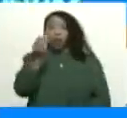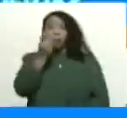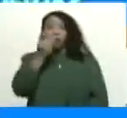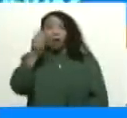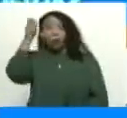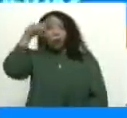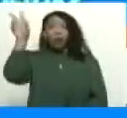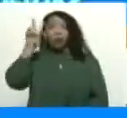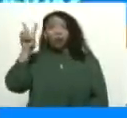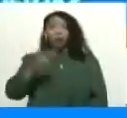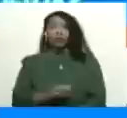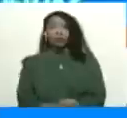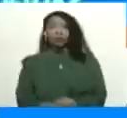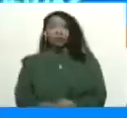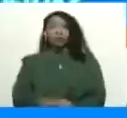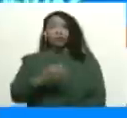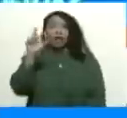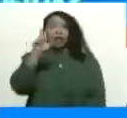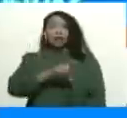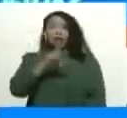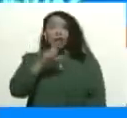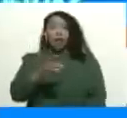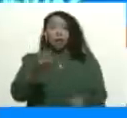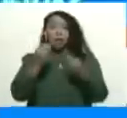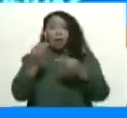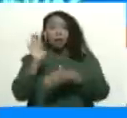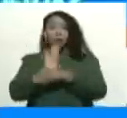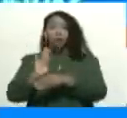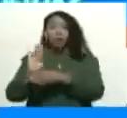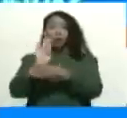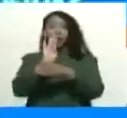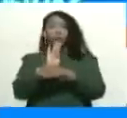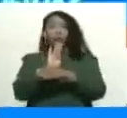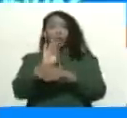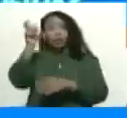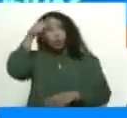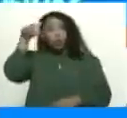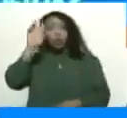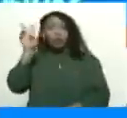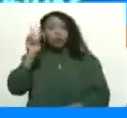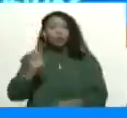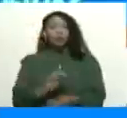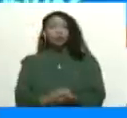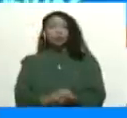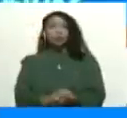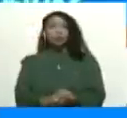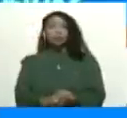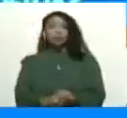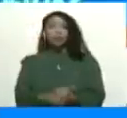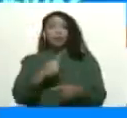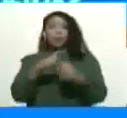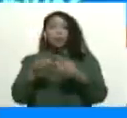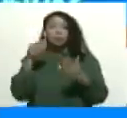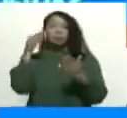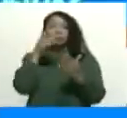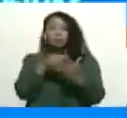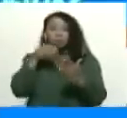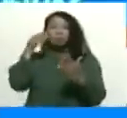pueblo venezolano, era necesario para la protección del pueblo venezolano. Pero el constante...